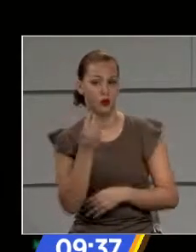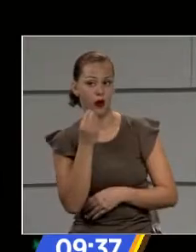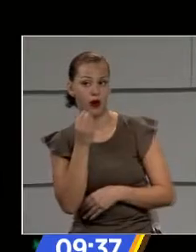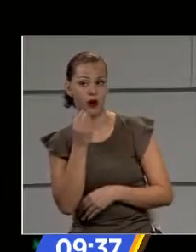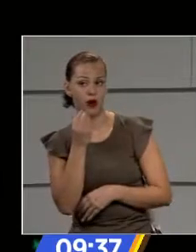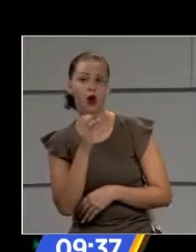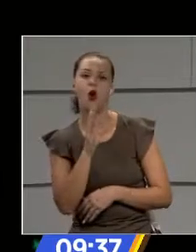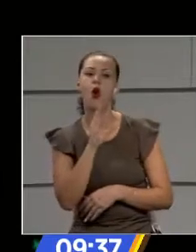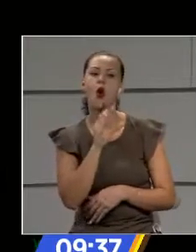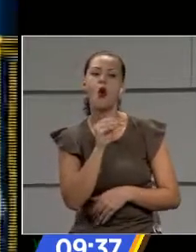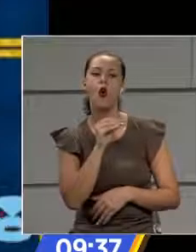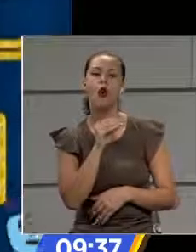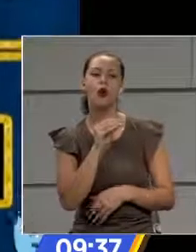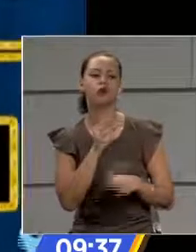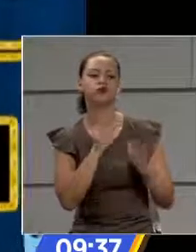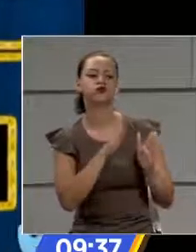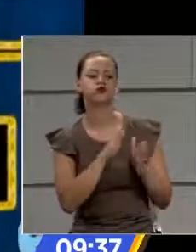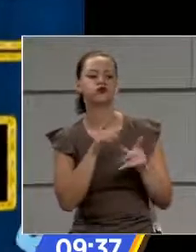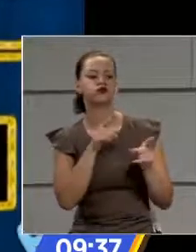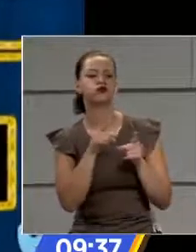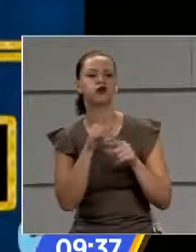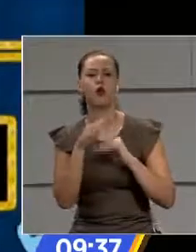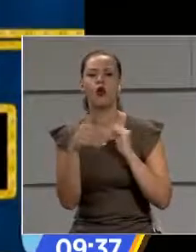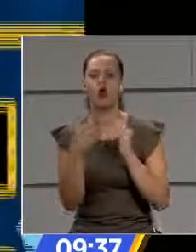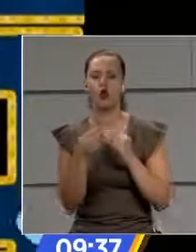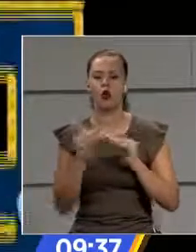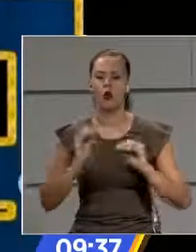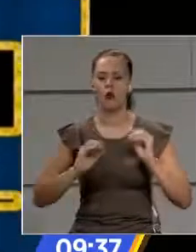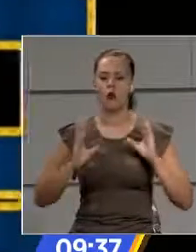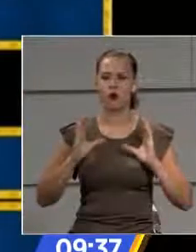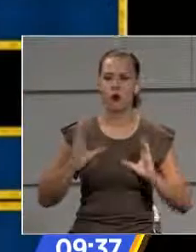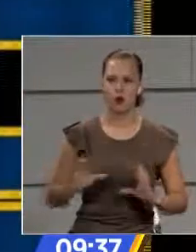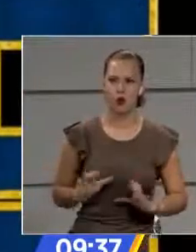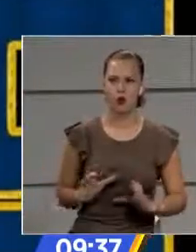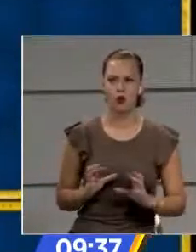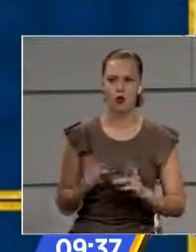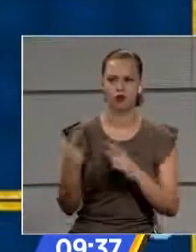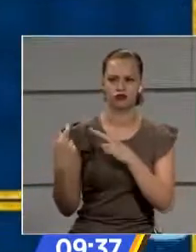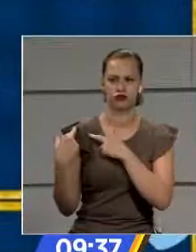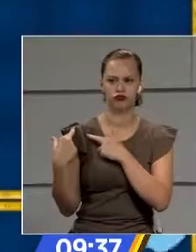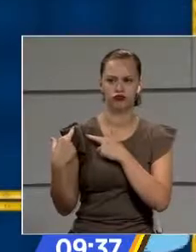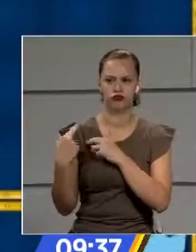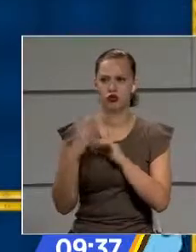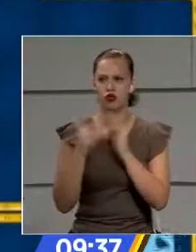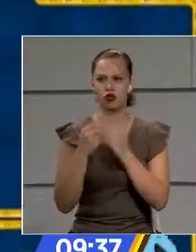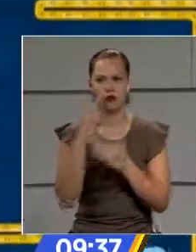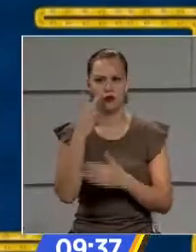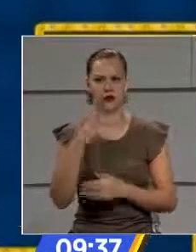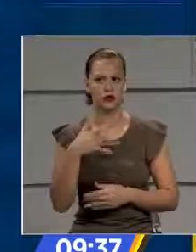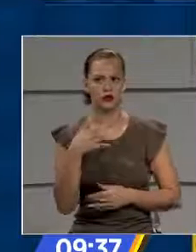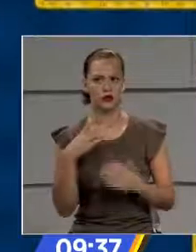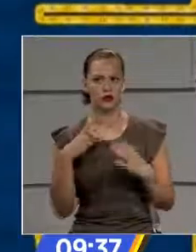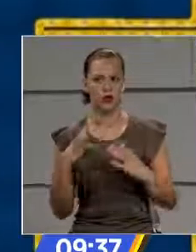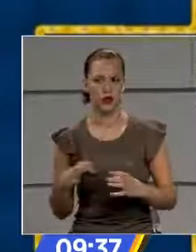o dirigir todo lo que los movimientos y todo lo que vemos y todo lo que sentimos en el